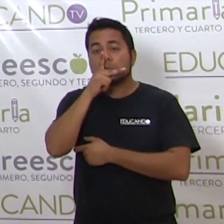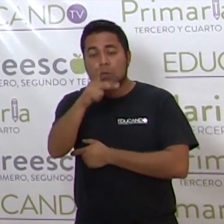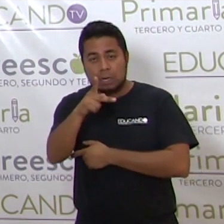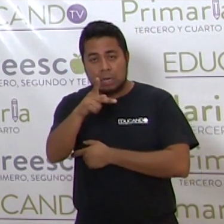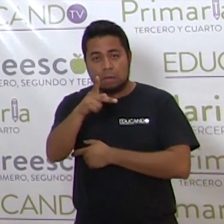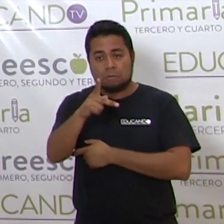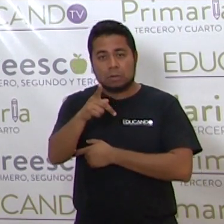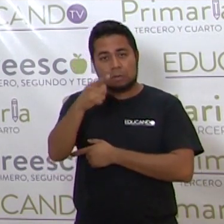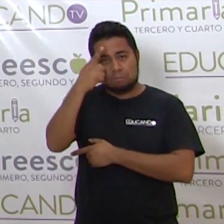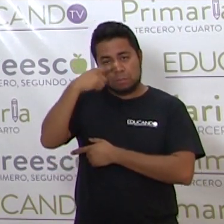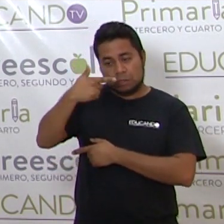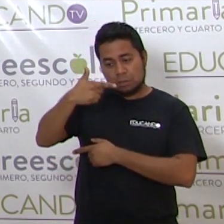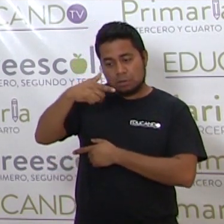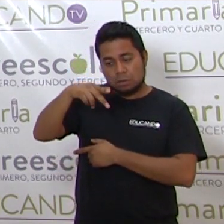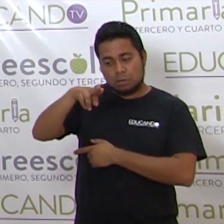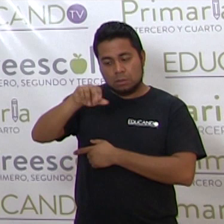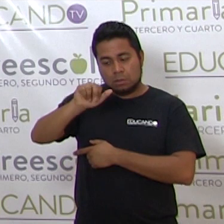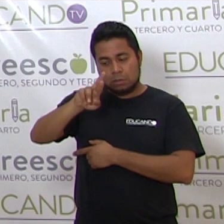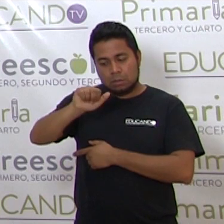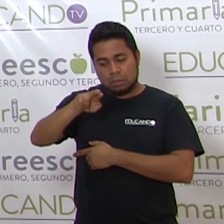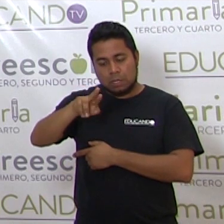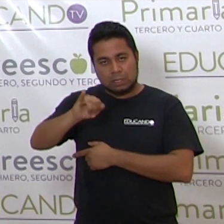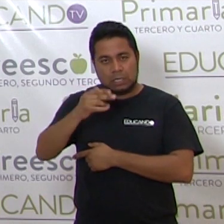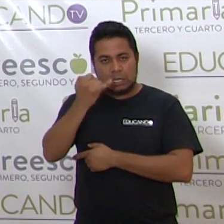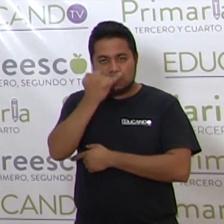tupí-guaraní no